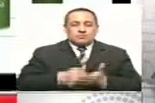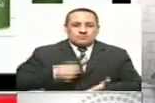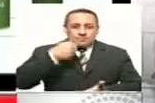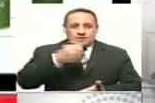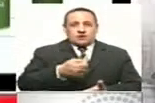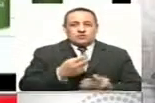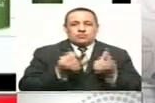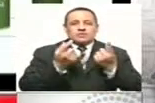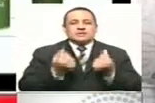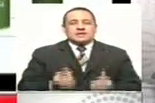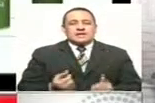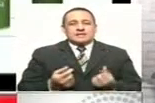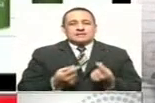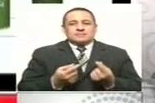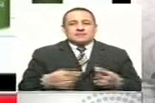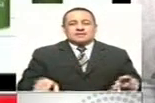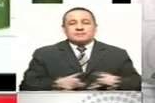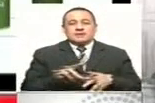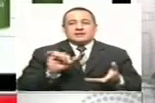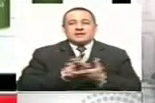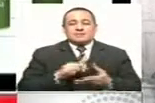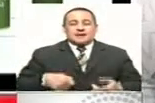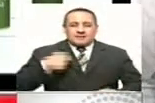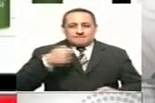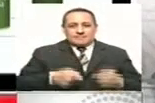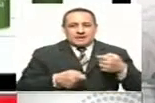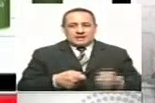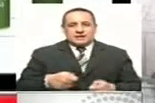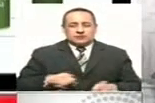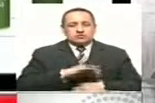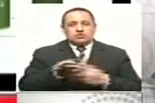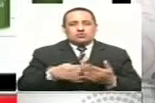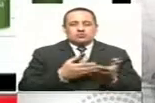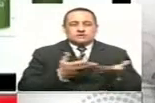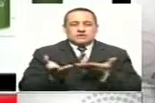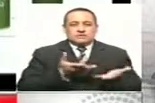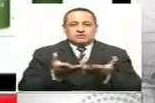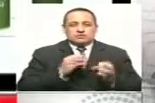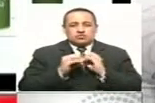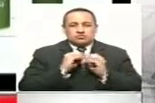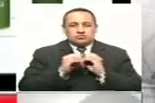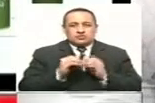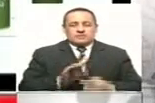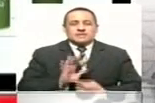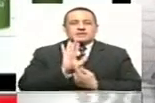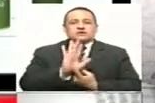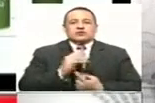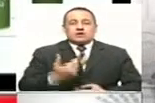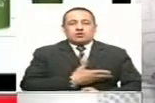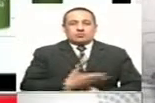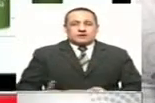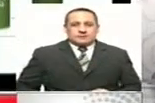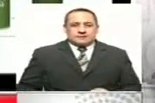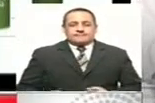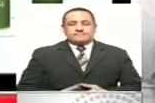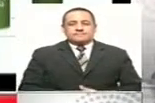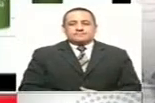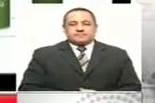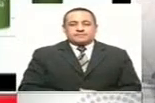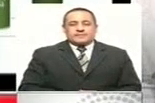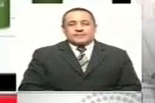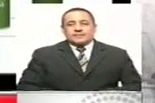una cantidad de recursos para financiar el servicio de administración en representación del Estado, ¿no?